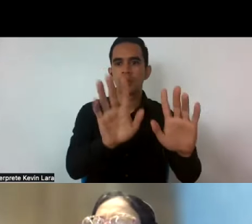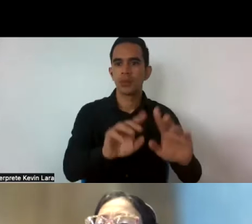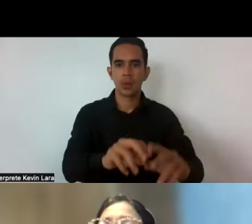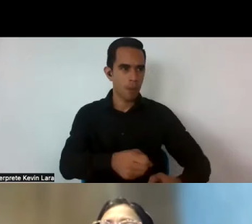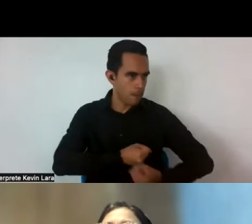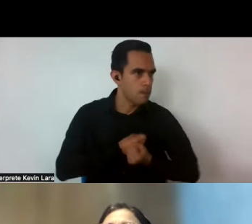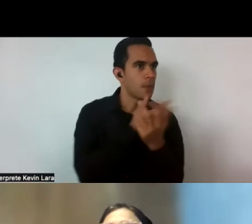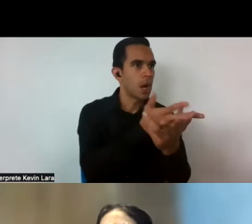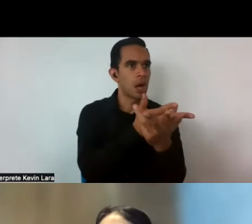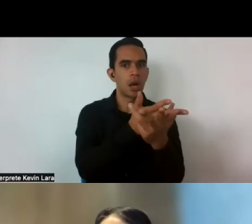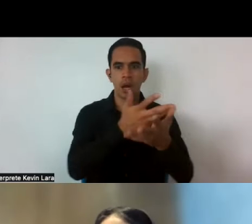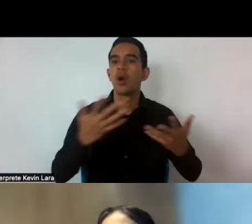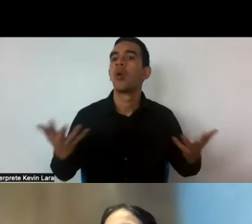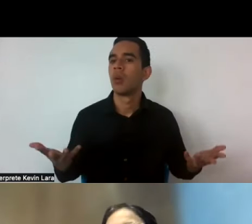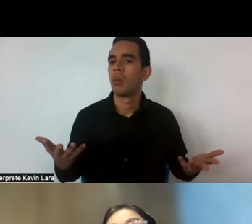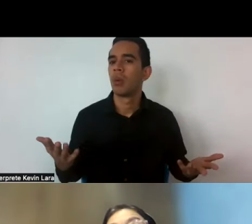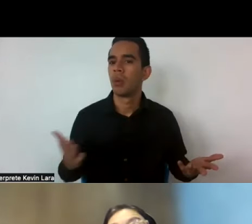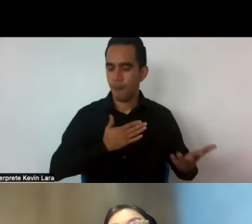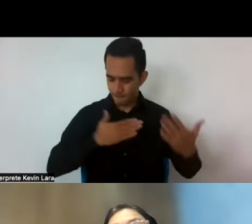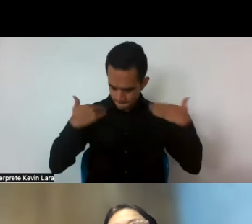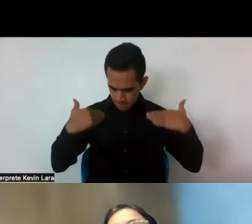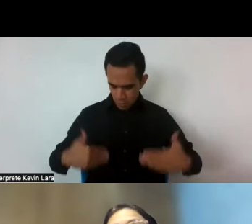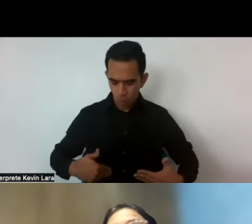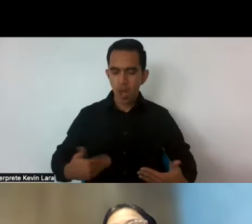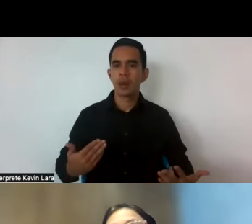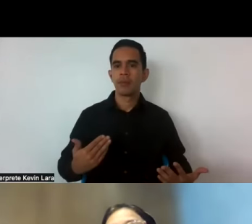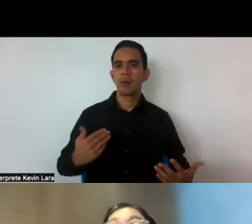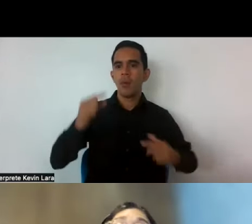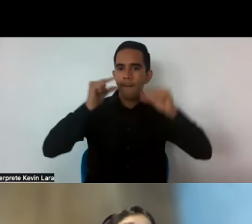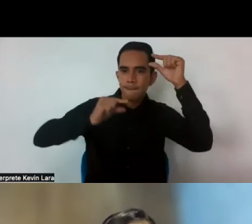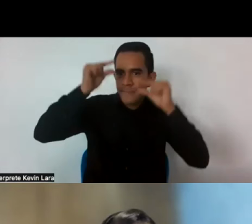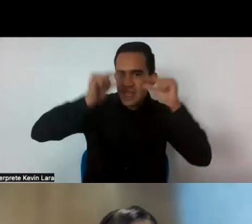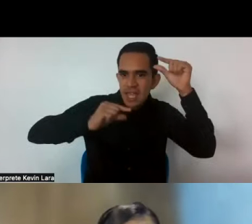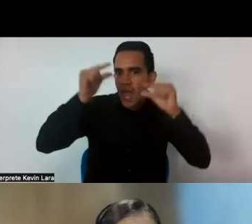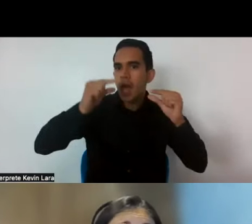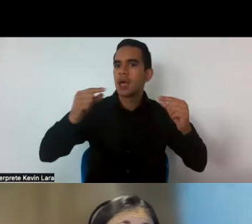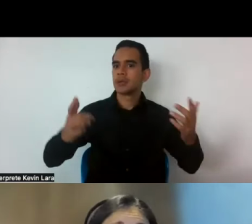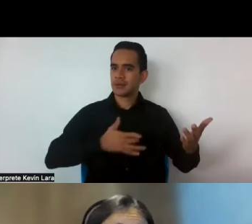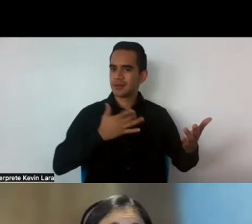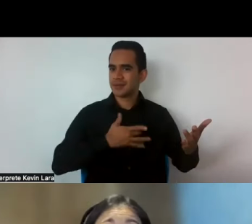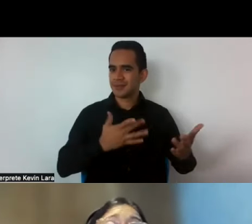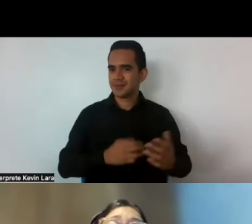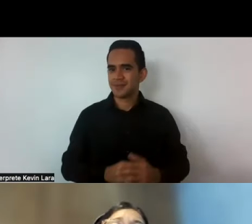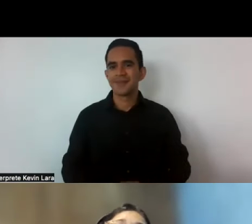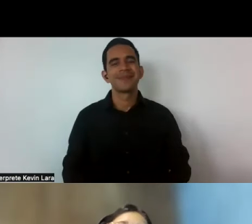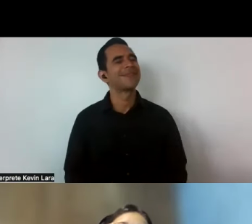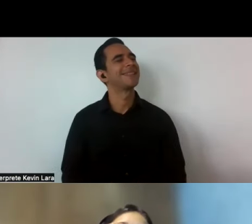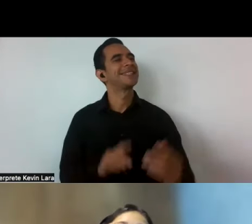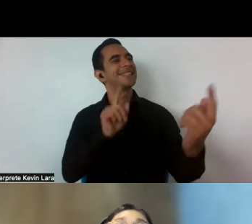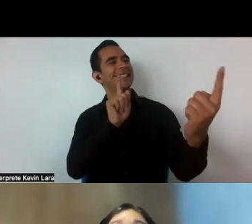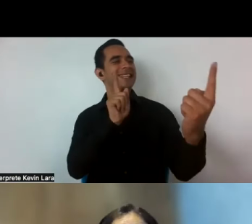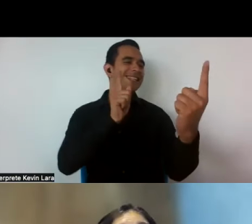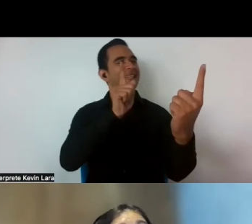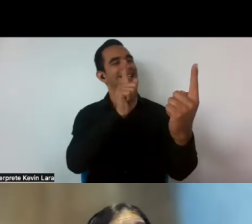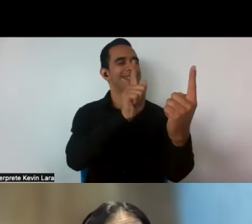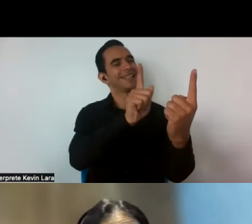está mi cuerpo? ¿Cómo me estoy sintiendo yo? ¿Voy de una forma amable a confrontar